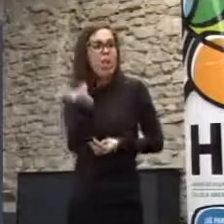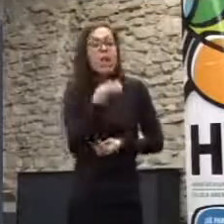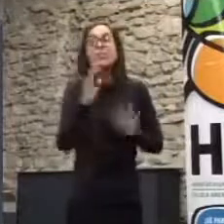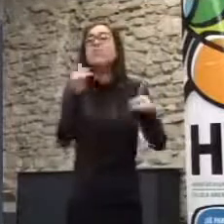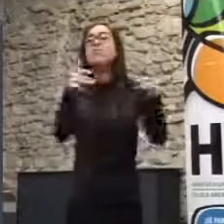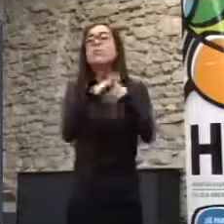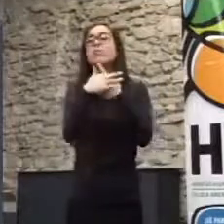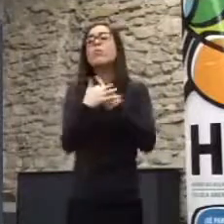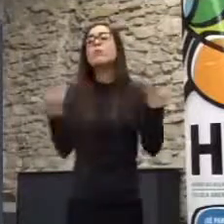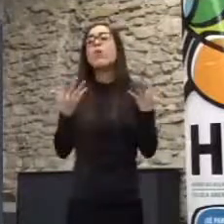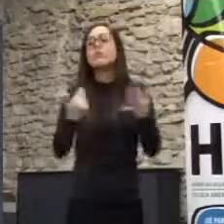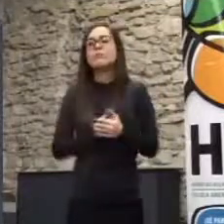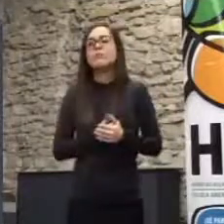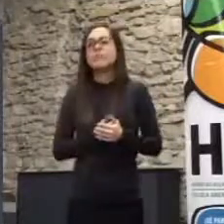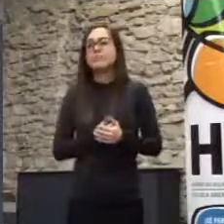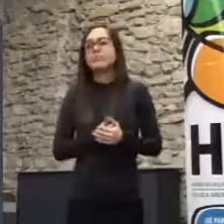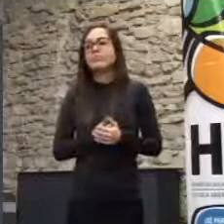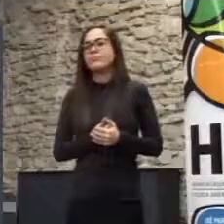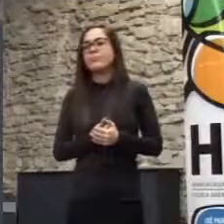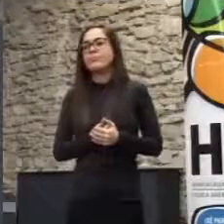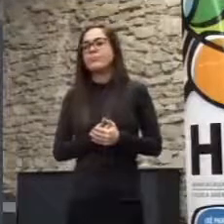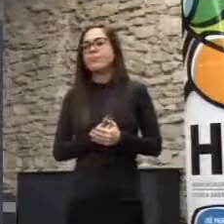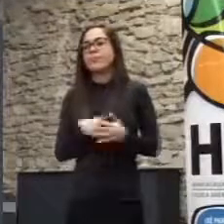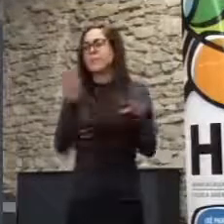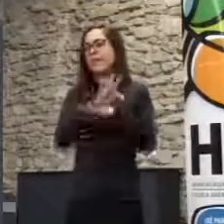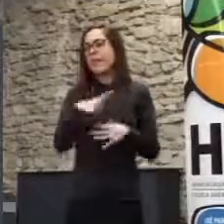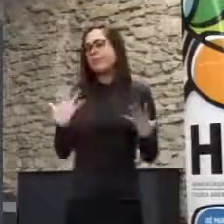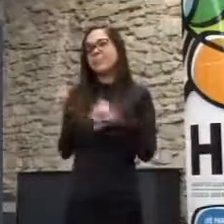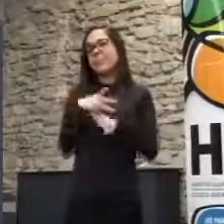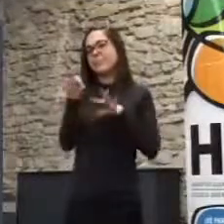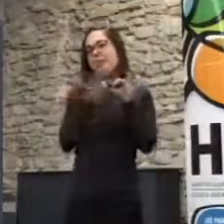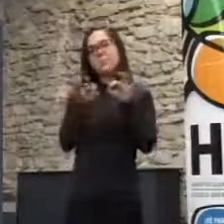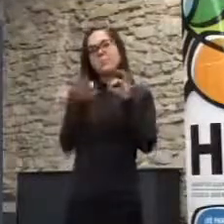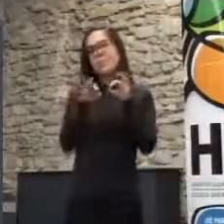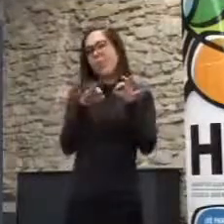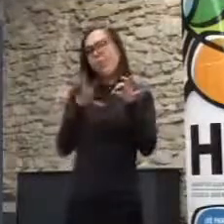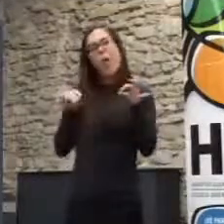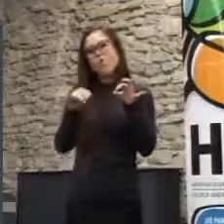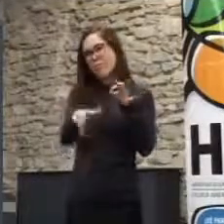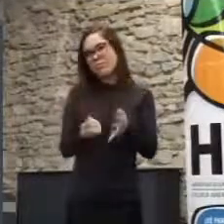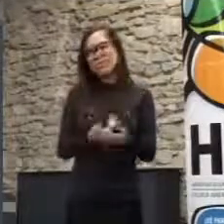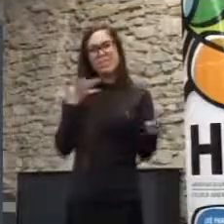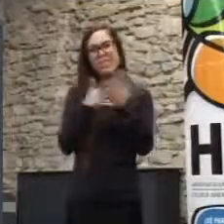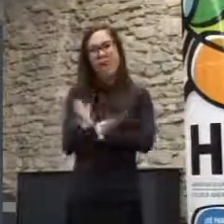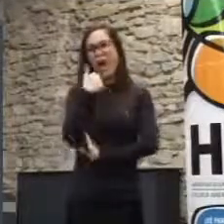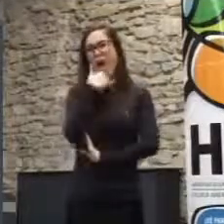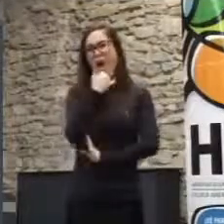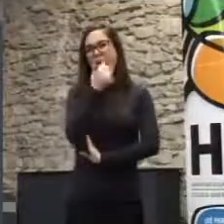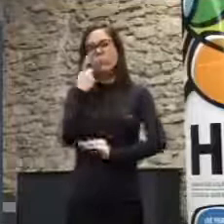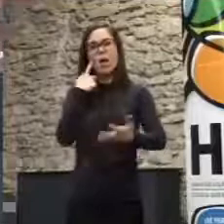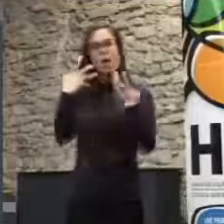ocurre? Pues que vamos al espectáculo, a lo llamativo, a lo que llame la